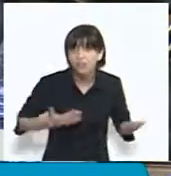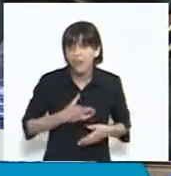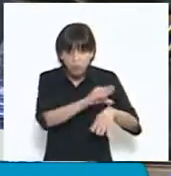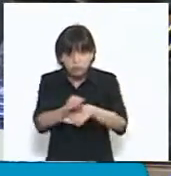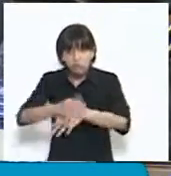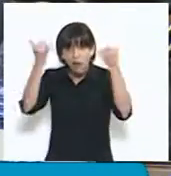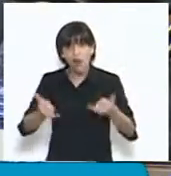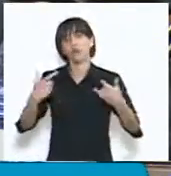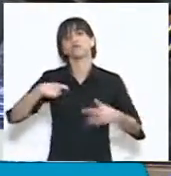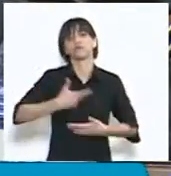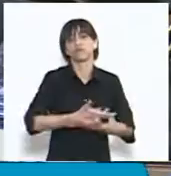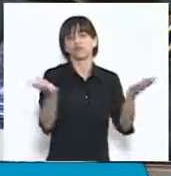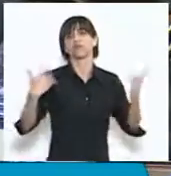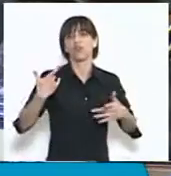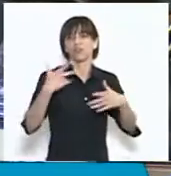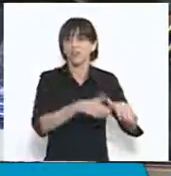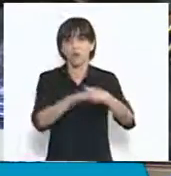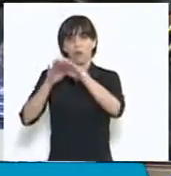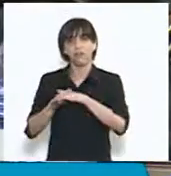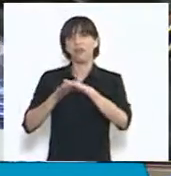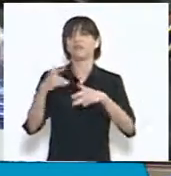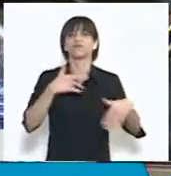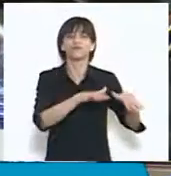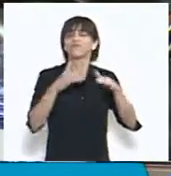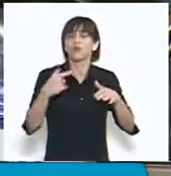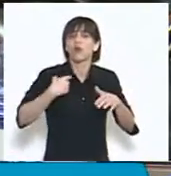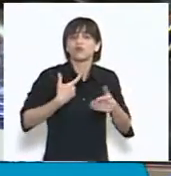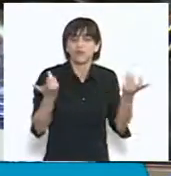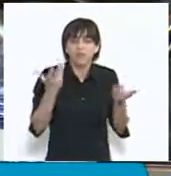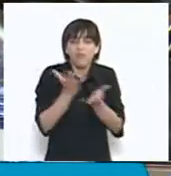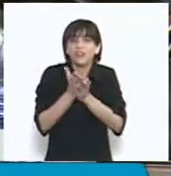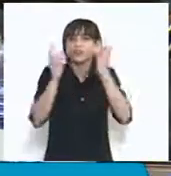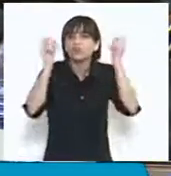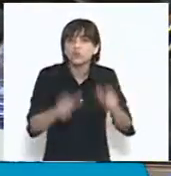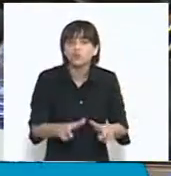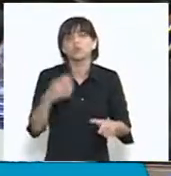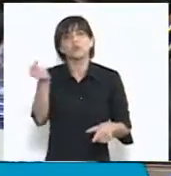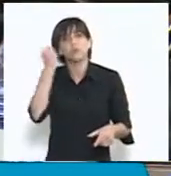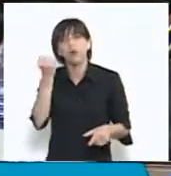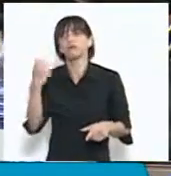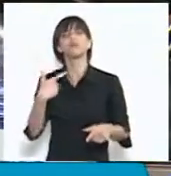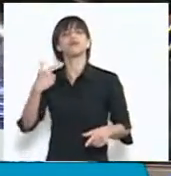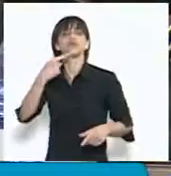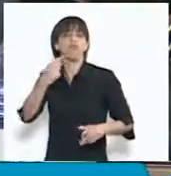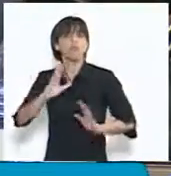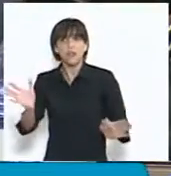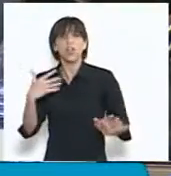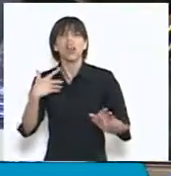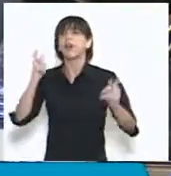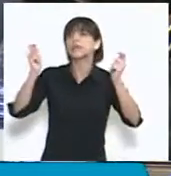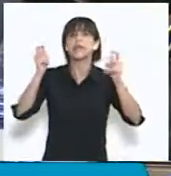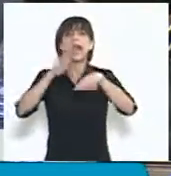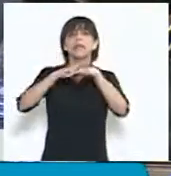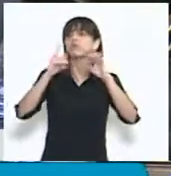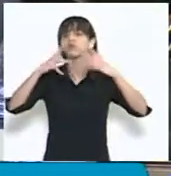reconocimiento a que solamente ejerce el Estado momentáneamente. Por eso lo hago esta noche en nombre de nuestro